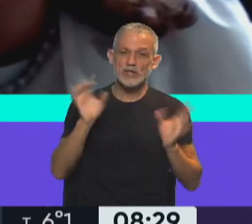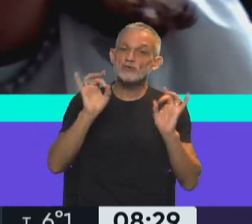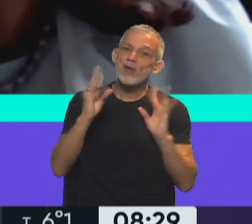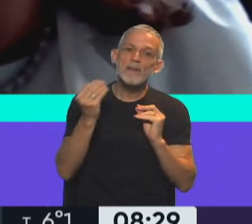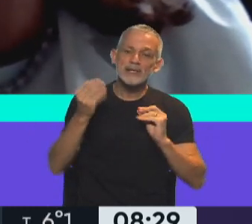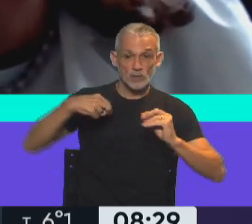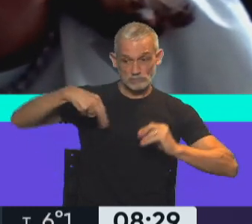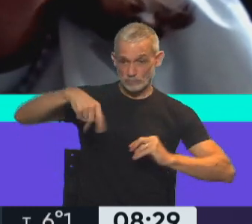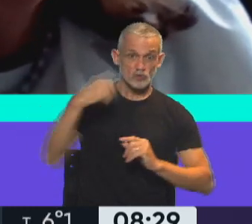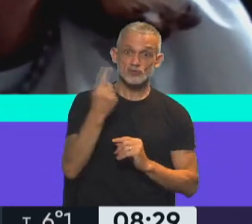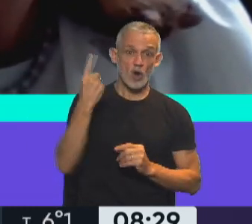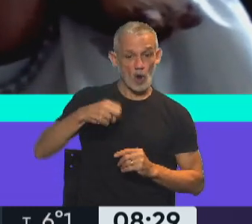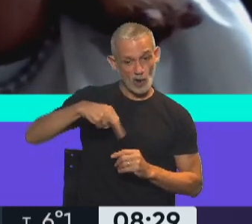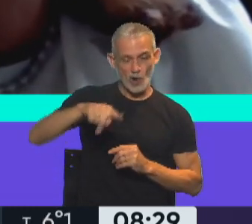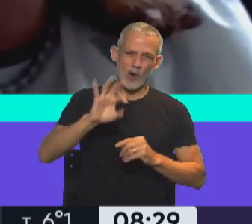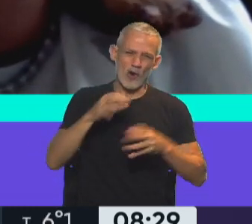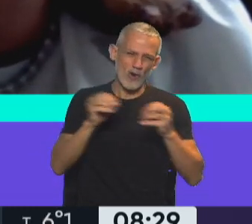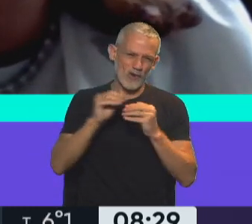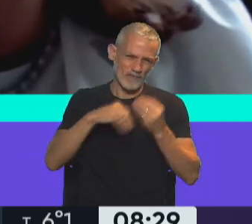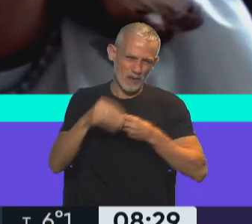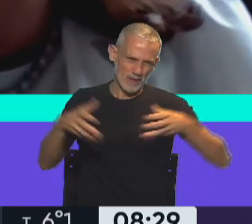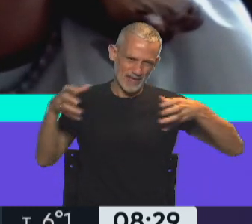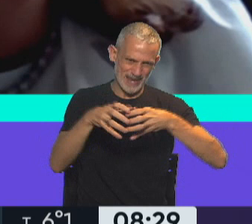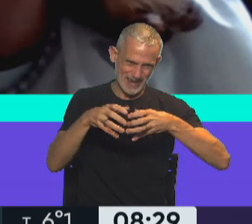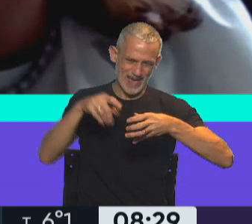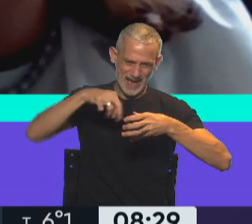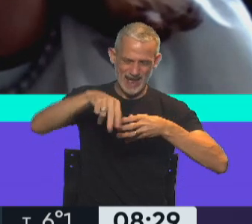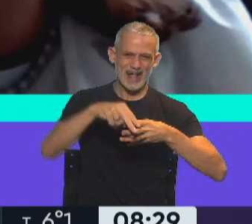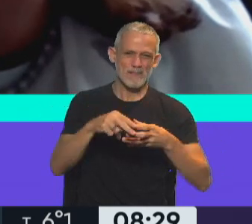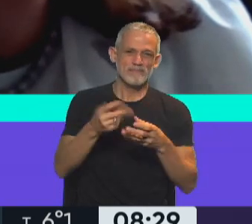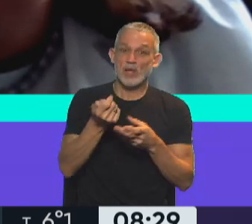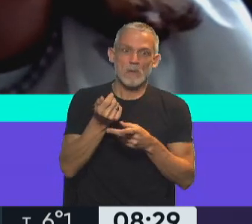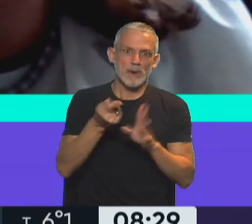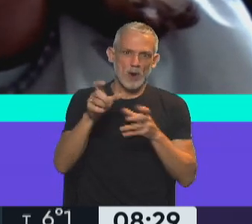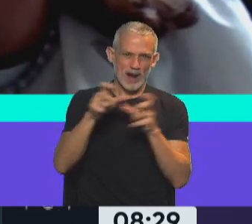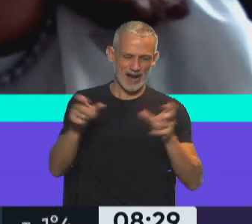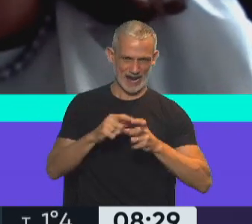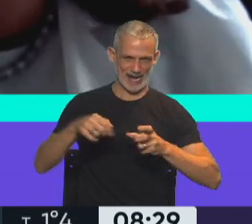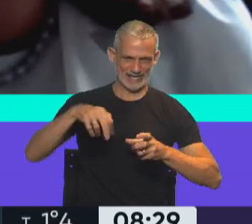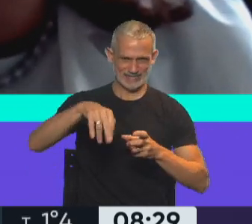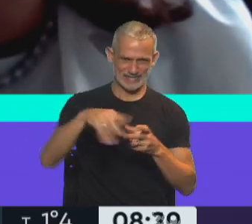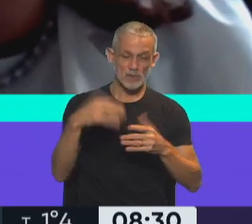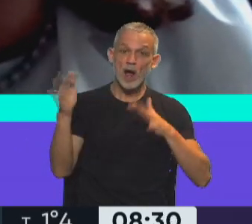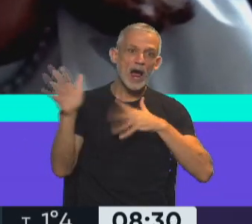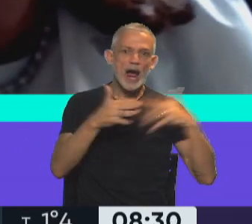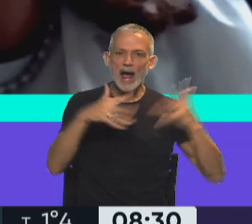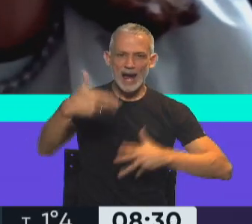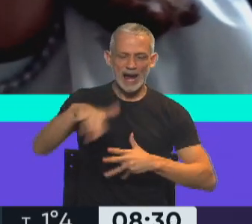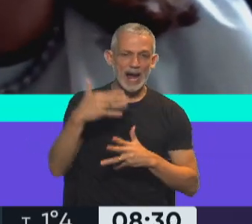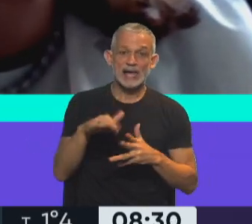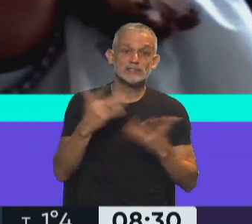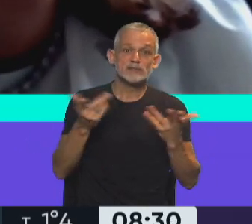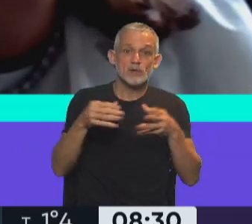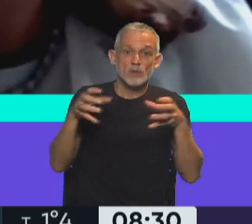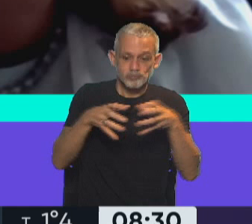cuando uno va solo y cuando va en un grupo muy reducido familiar, que forma parte, para ser más clara, de